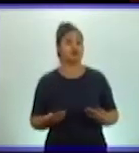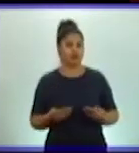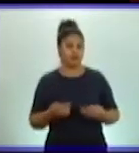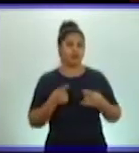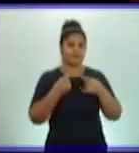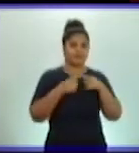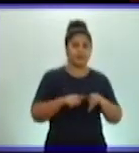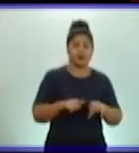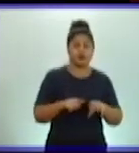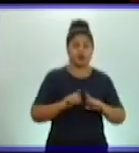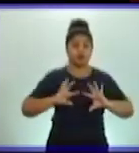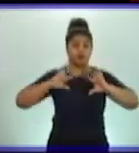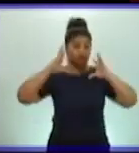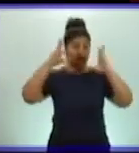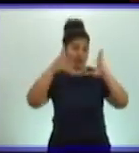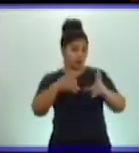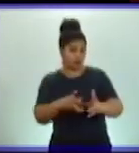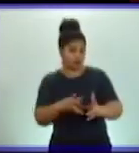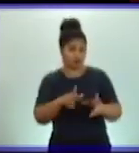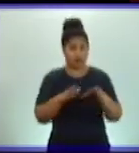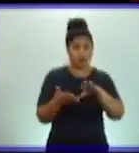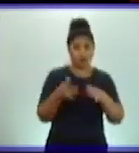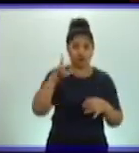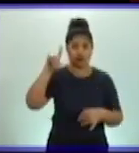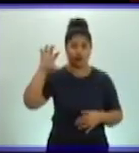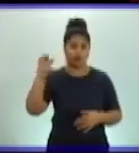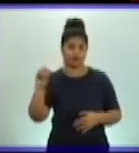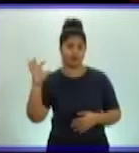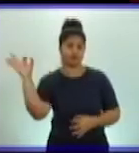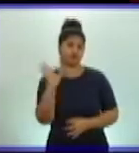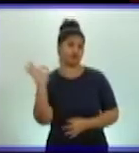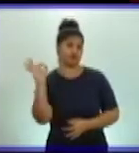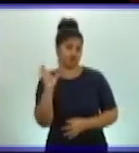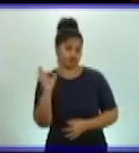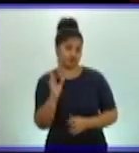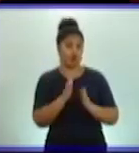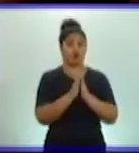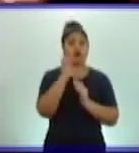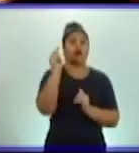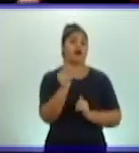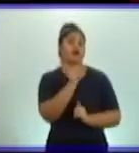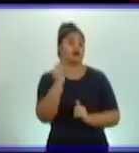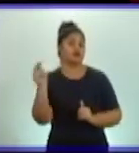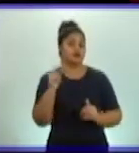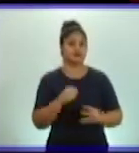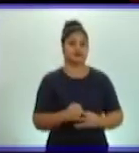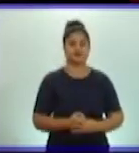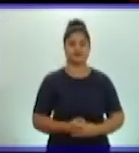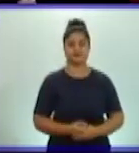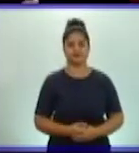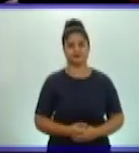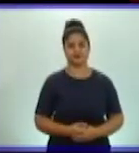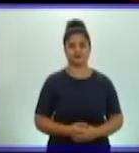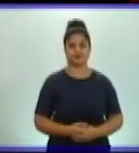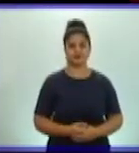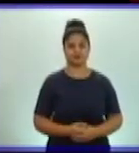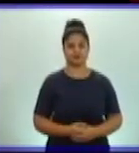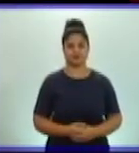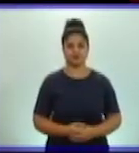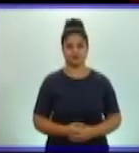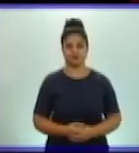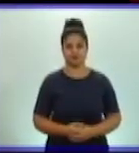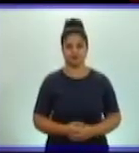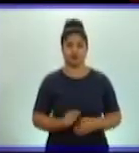90% católico, incluso desdeñan estas creencias que si ustedes se ponen a mirar forman parte de su idiosincrasia. ¿Por qué? Porque